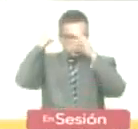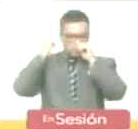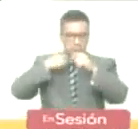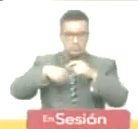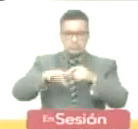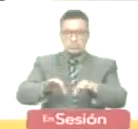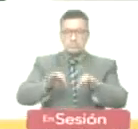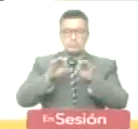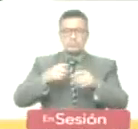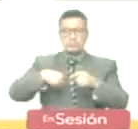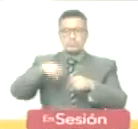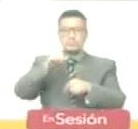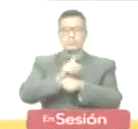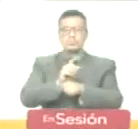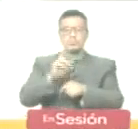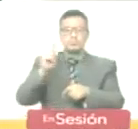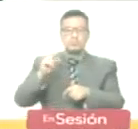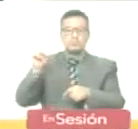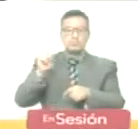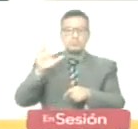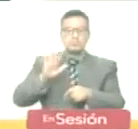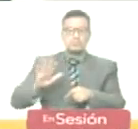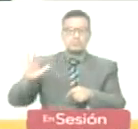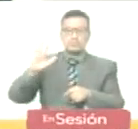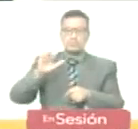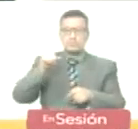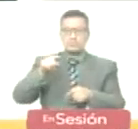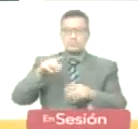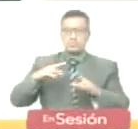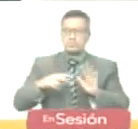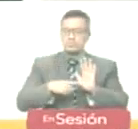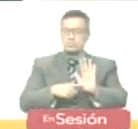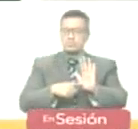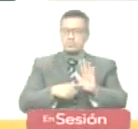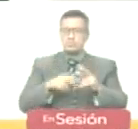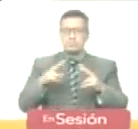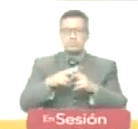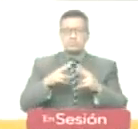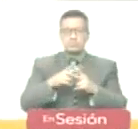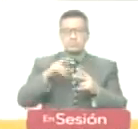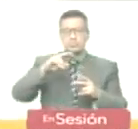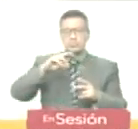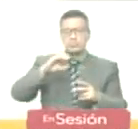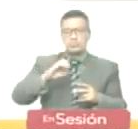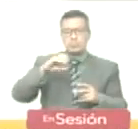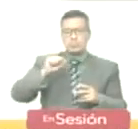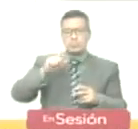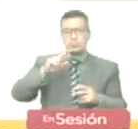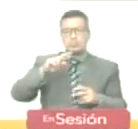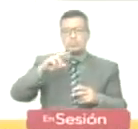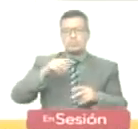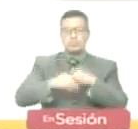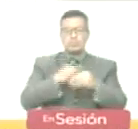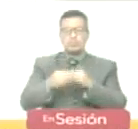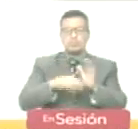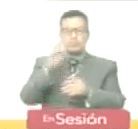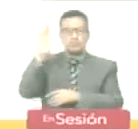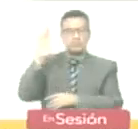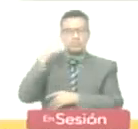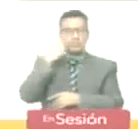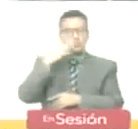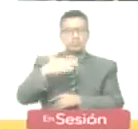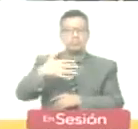extraordinario y plenipotenciario de la República Bolivariana de Venezuela ante el Estado de Qatar, sírvanse manifestarlo con la señal de